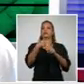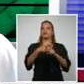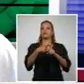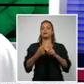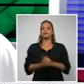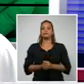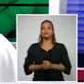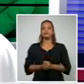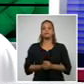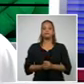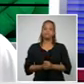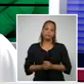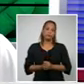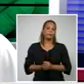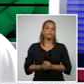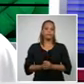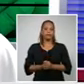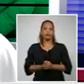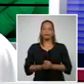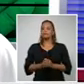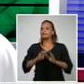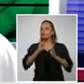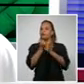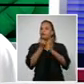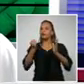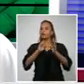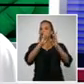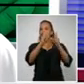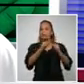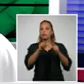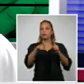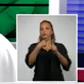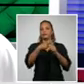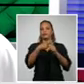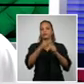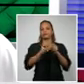ha permitido diagnosticar este número de personas. De los